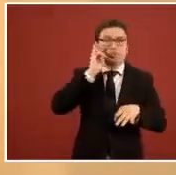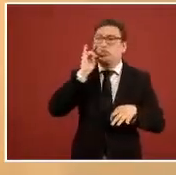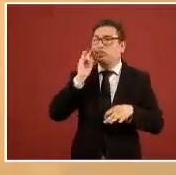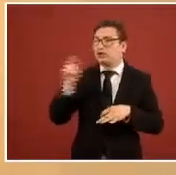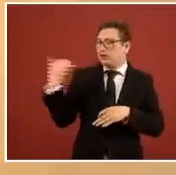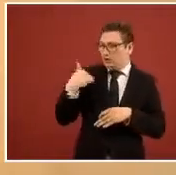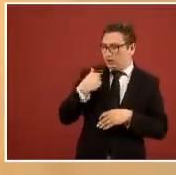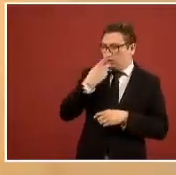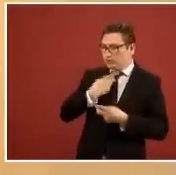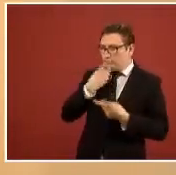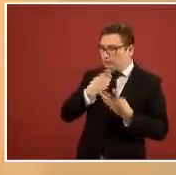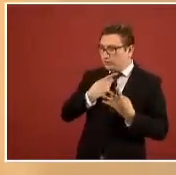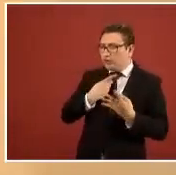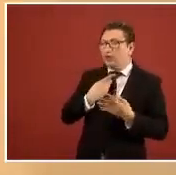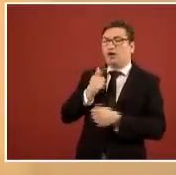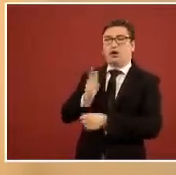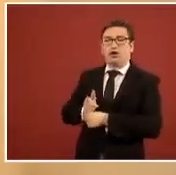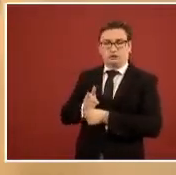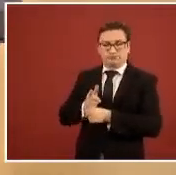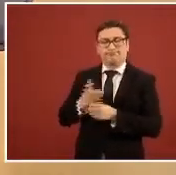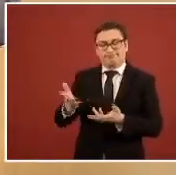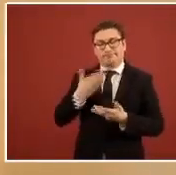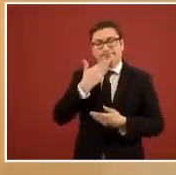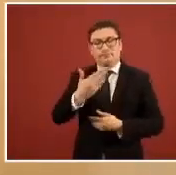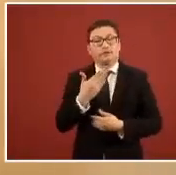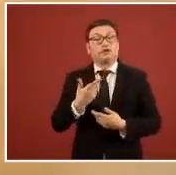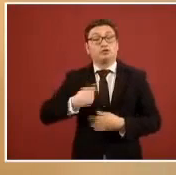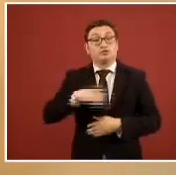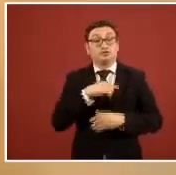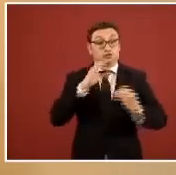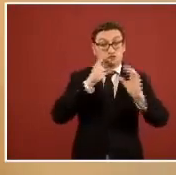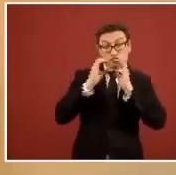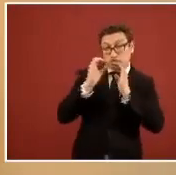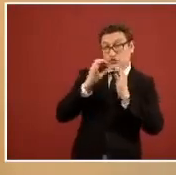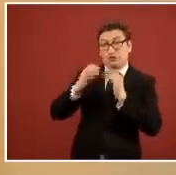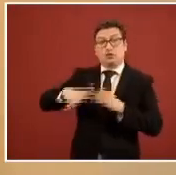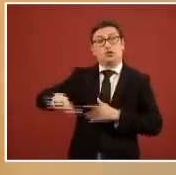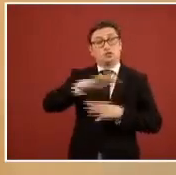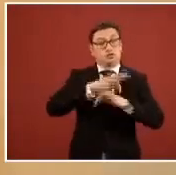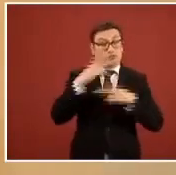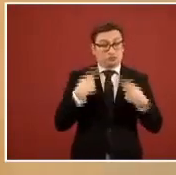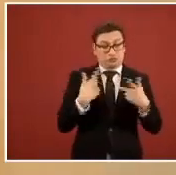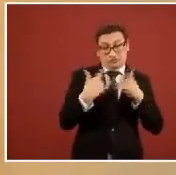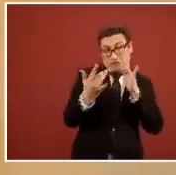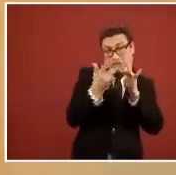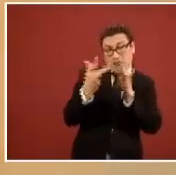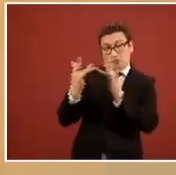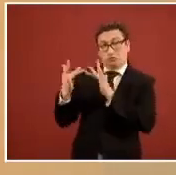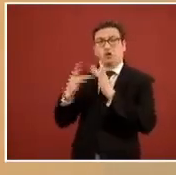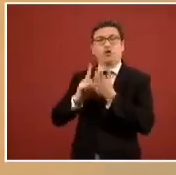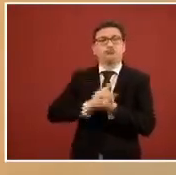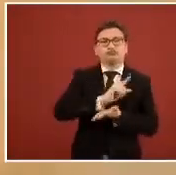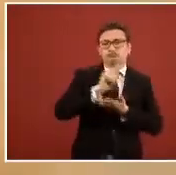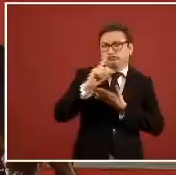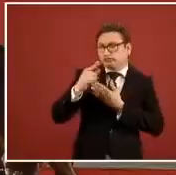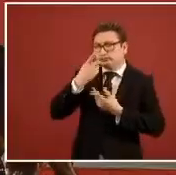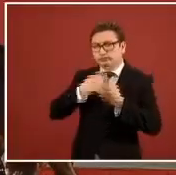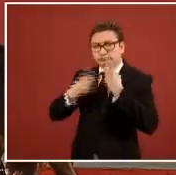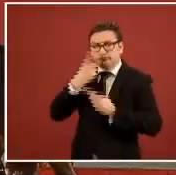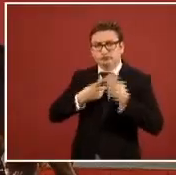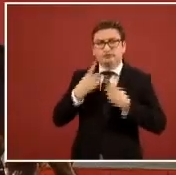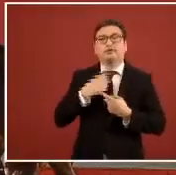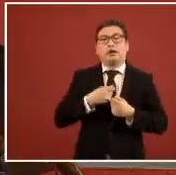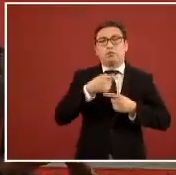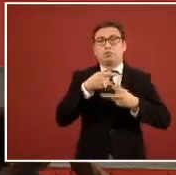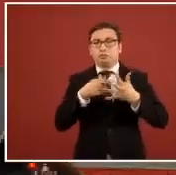Este resultado de esta comunicación con la población a través de Twitter nos